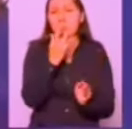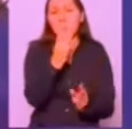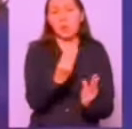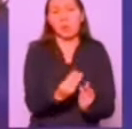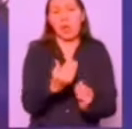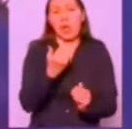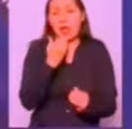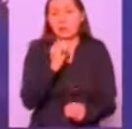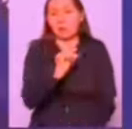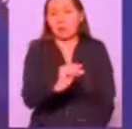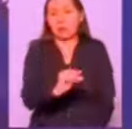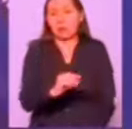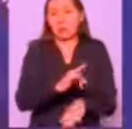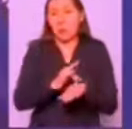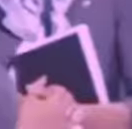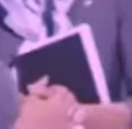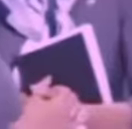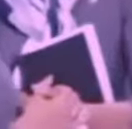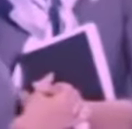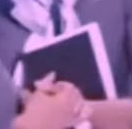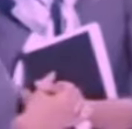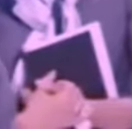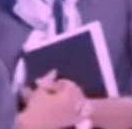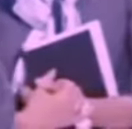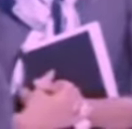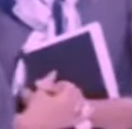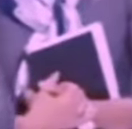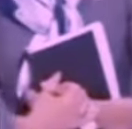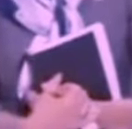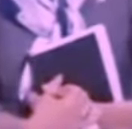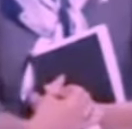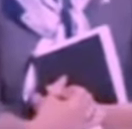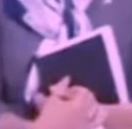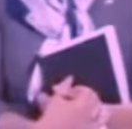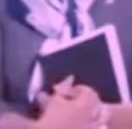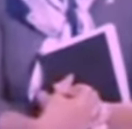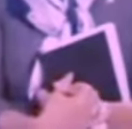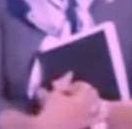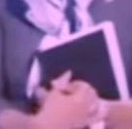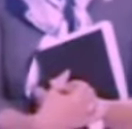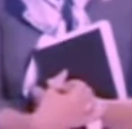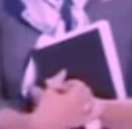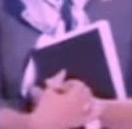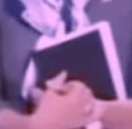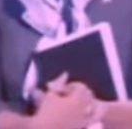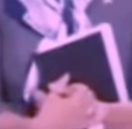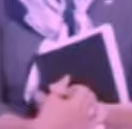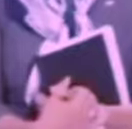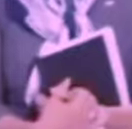ser prácticamente, insisto, ausente. Hablamos de que hay una inmunidad de rebaño, una inmunidad de grupo,